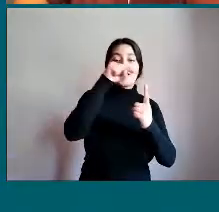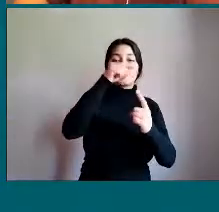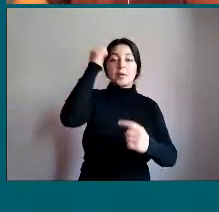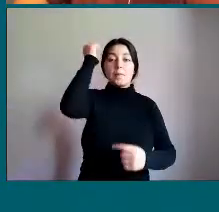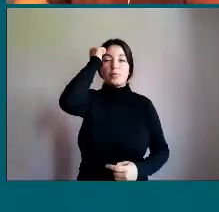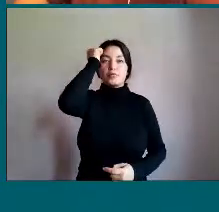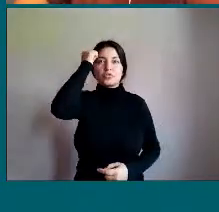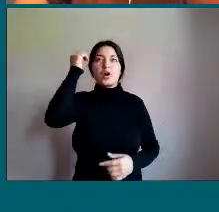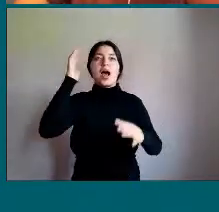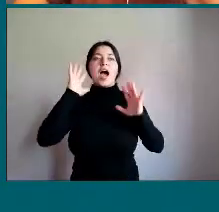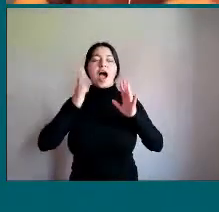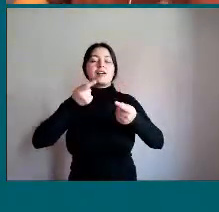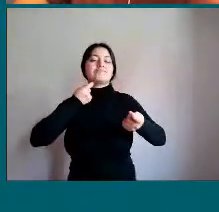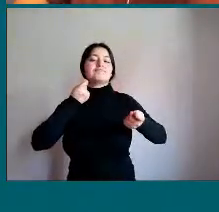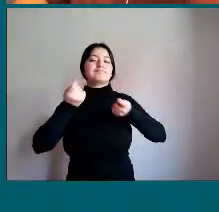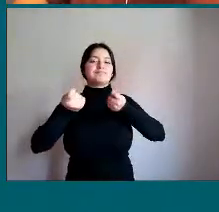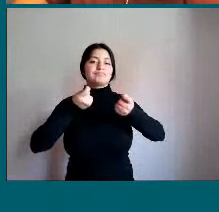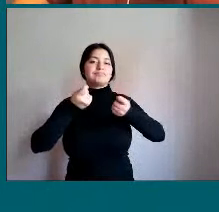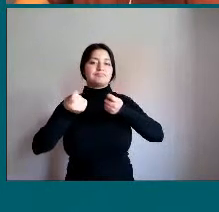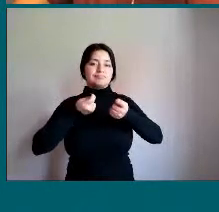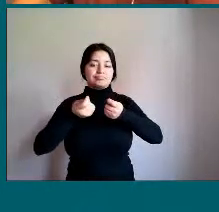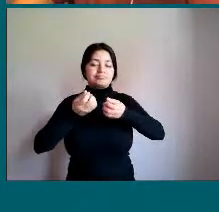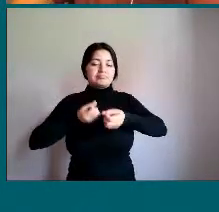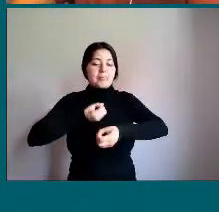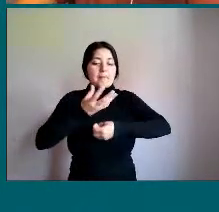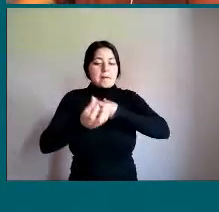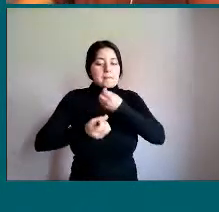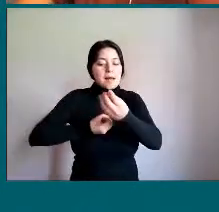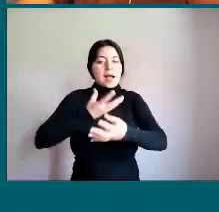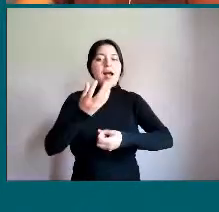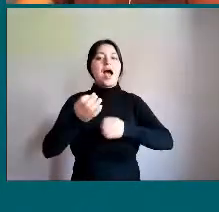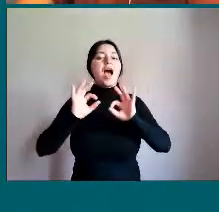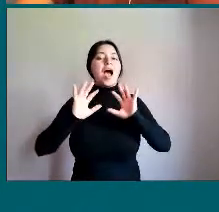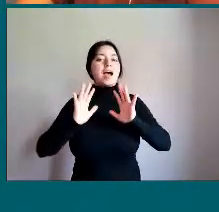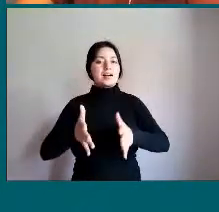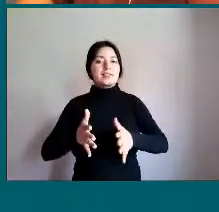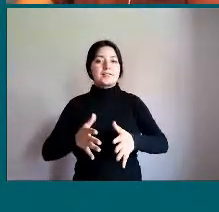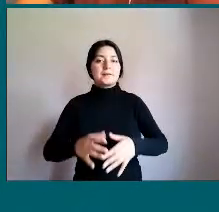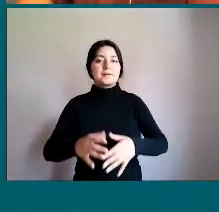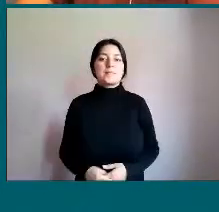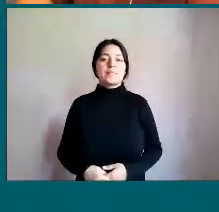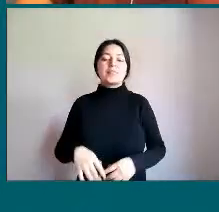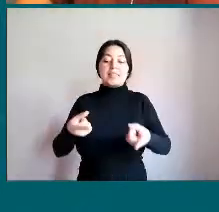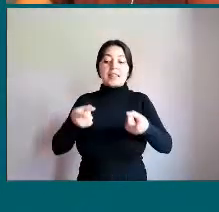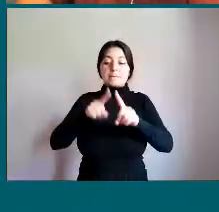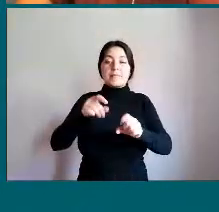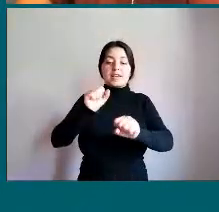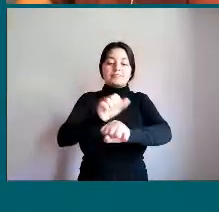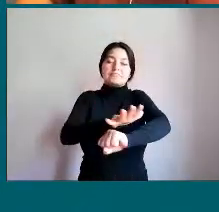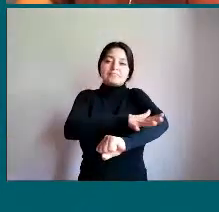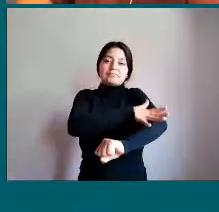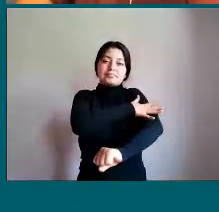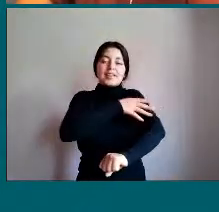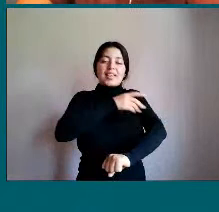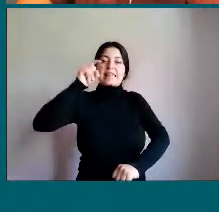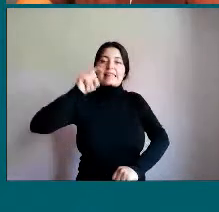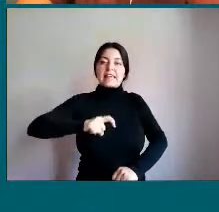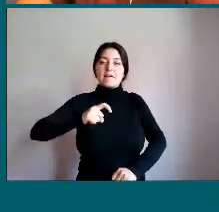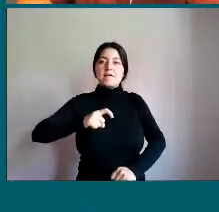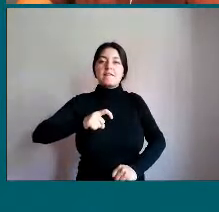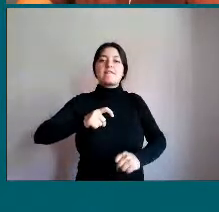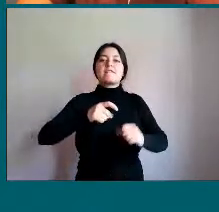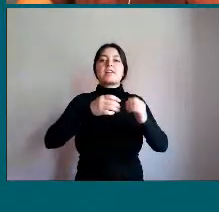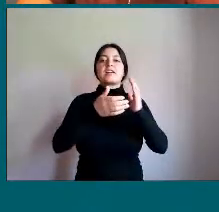buen manejo de la clase y, además de manejarlo principalmente a nivel emocional, tiene que tener la capacidad de diseñar